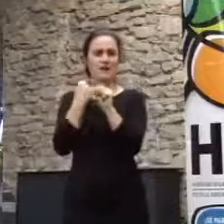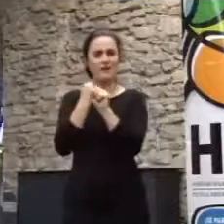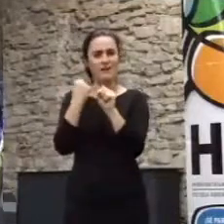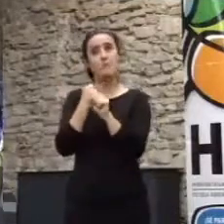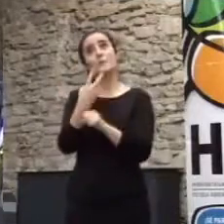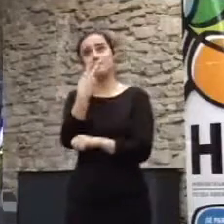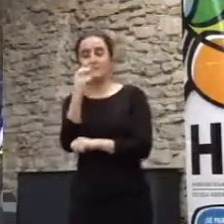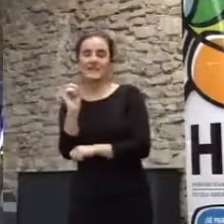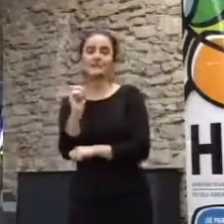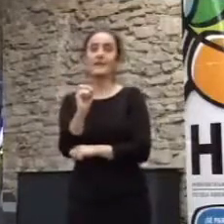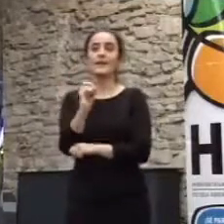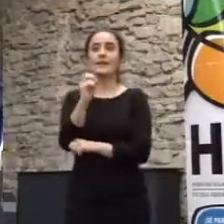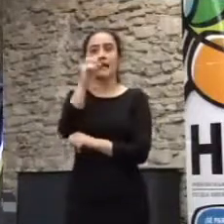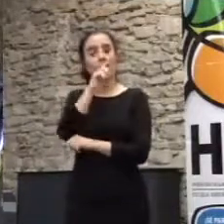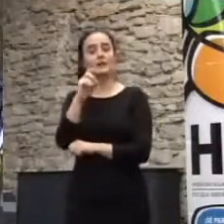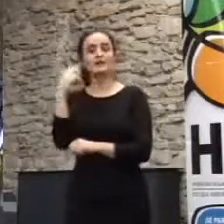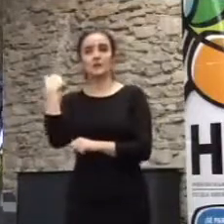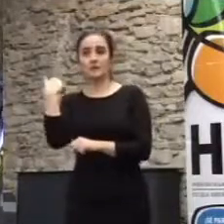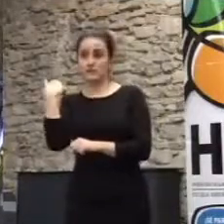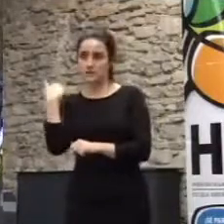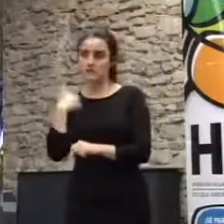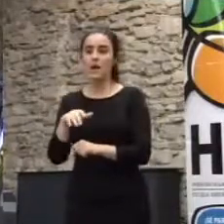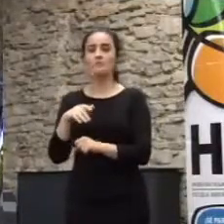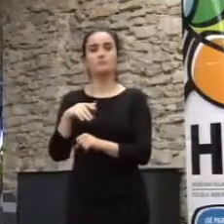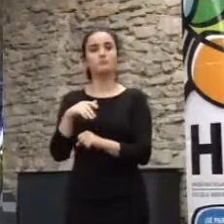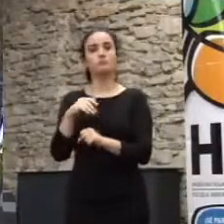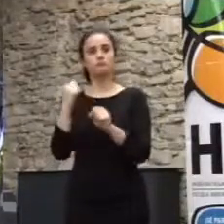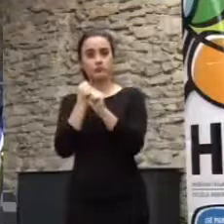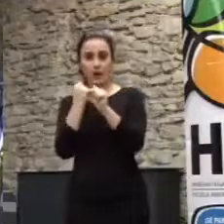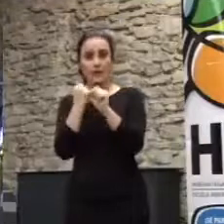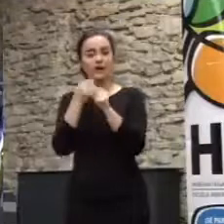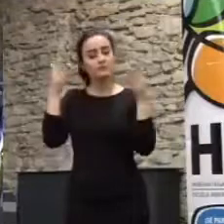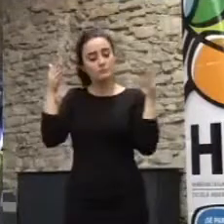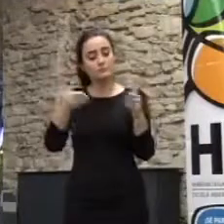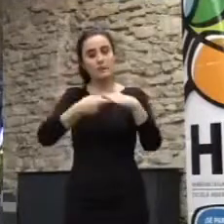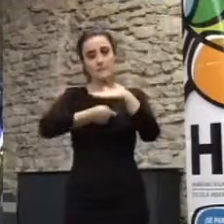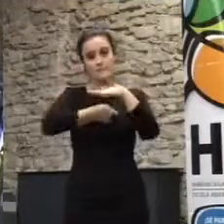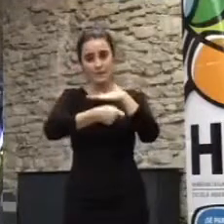20 años dedicado mucha parte de ellos a Vitoria, la información local,